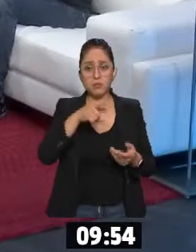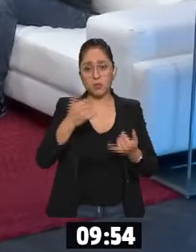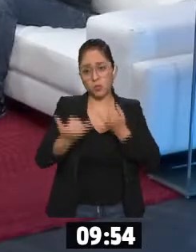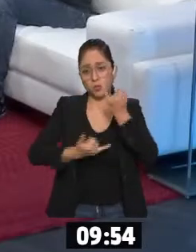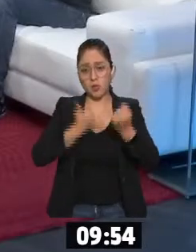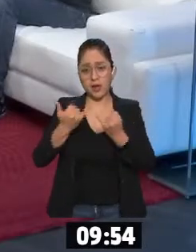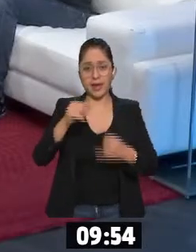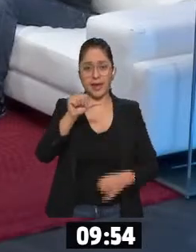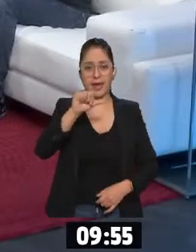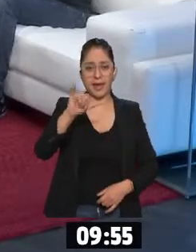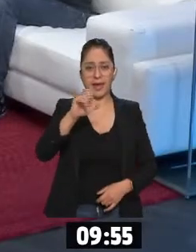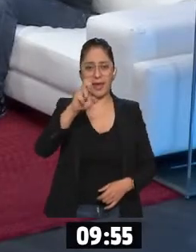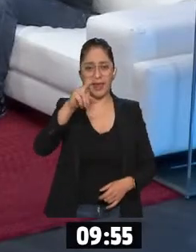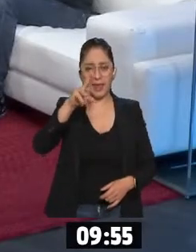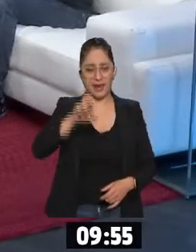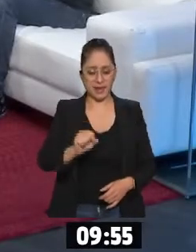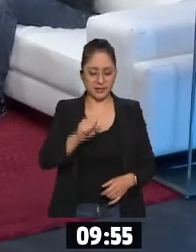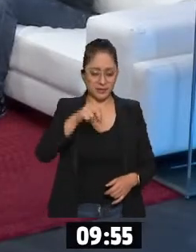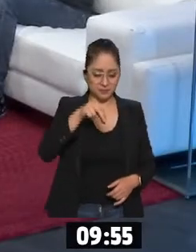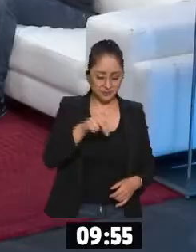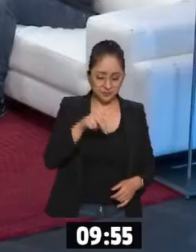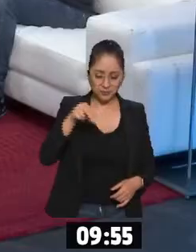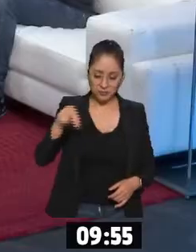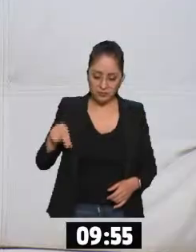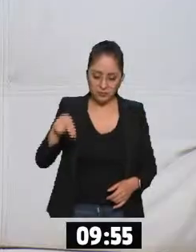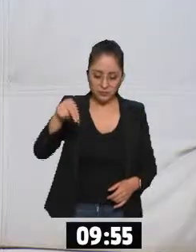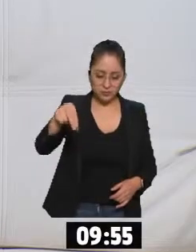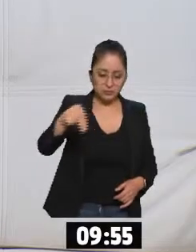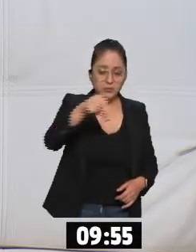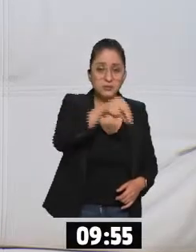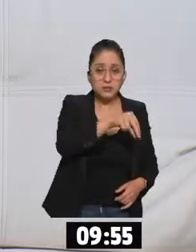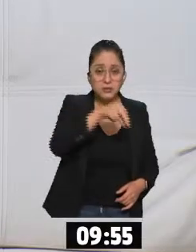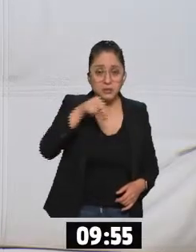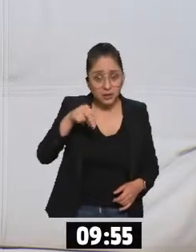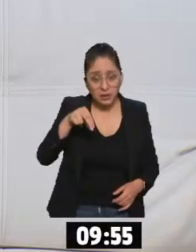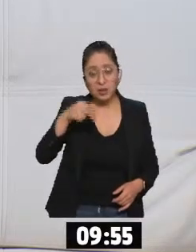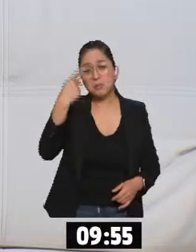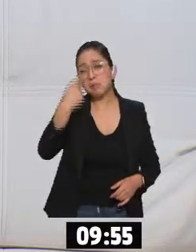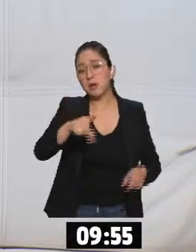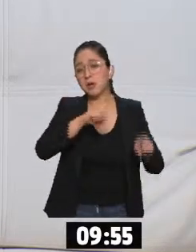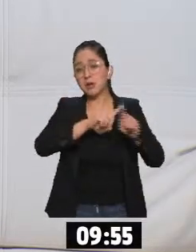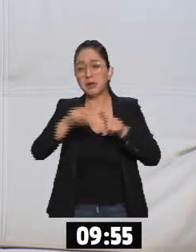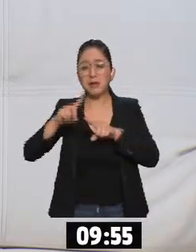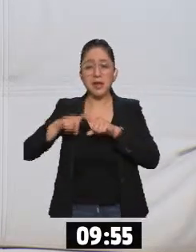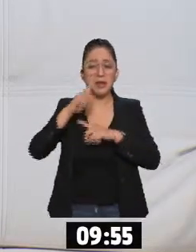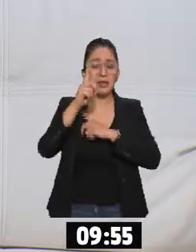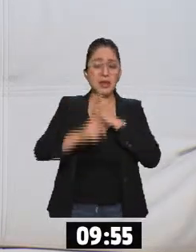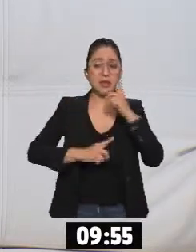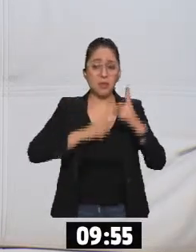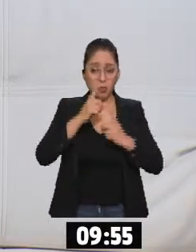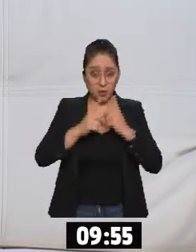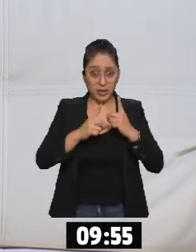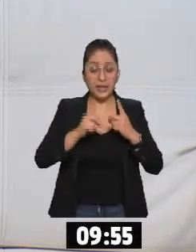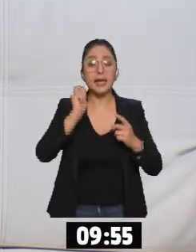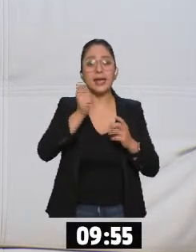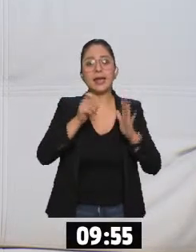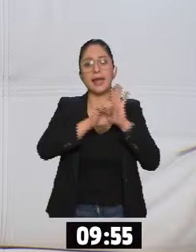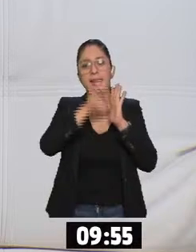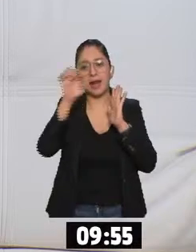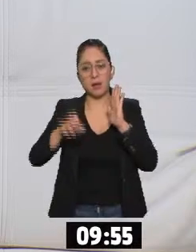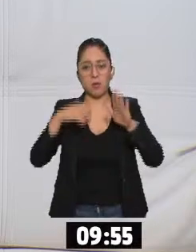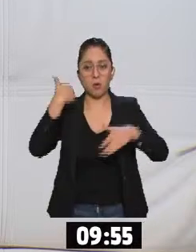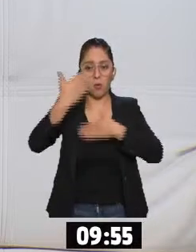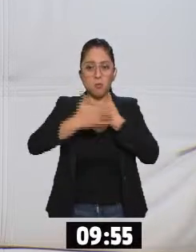El ajedrez es un deporte. Pues sí, no se considera todavía de un carácter olímpico y son muchos deportes los que están. Perdón, pero aquí cuando se repitan metamos